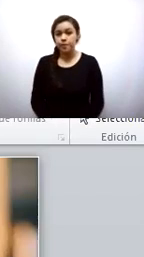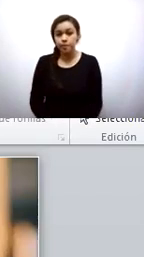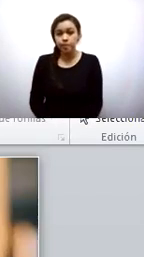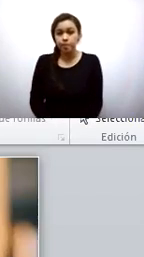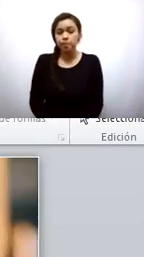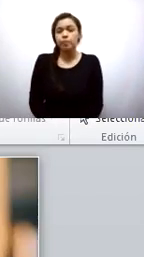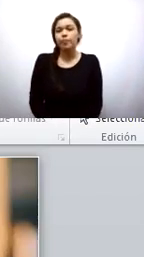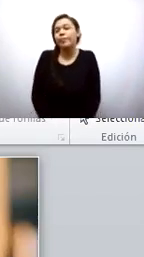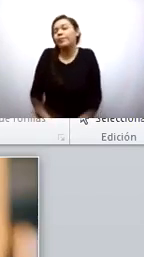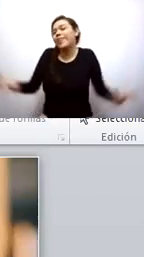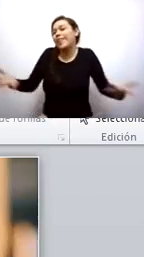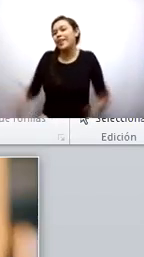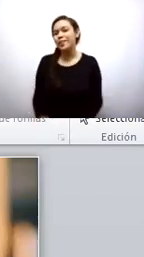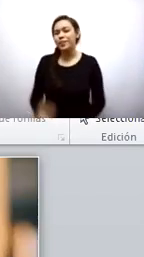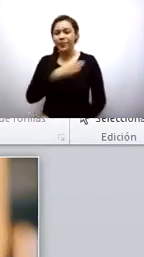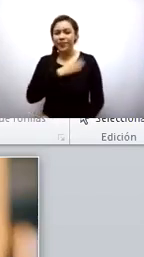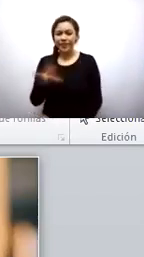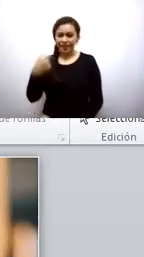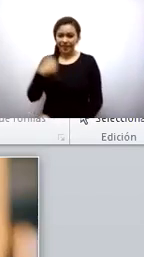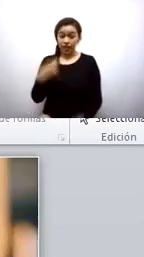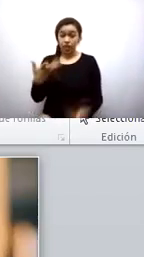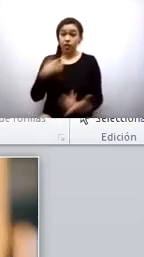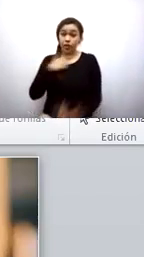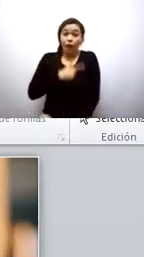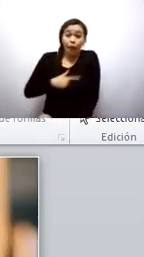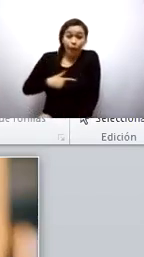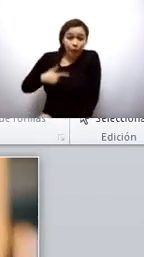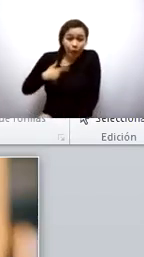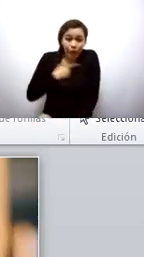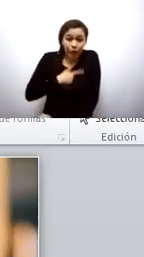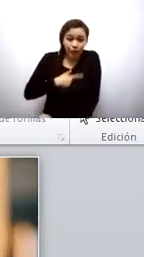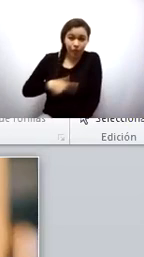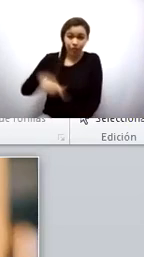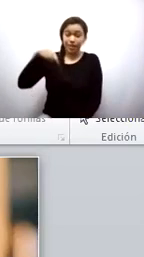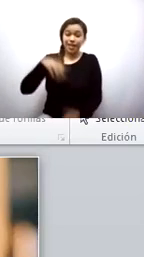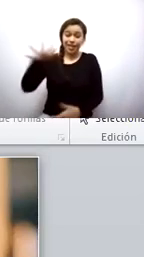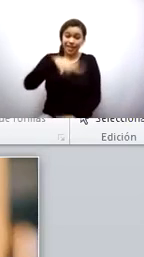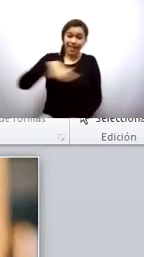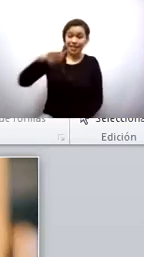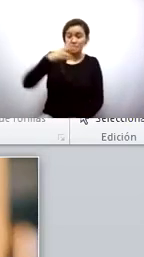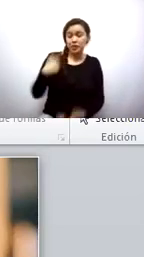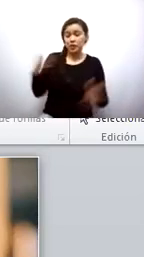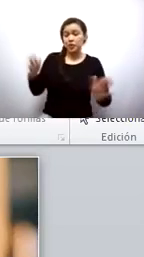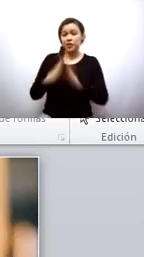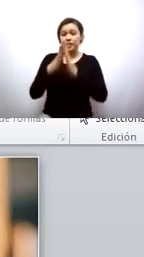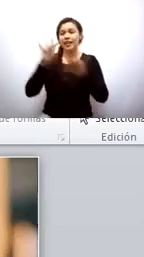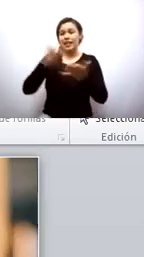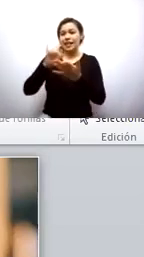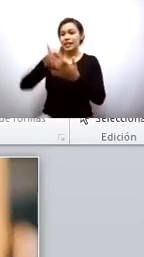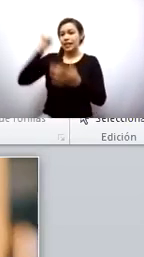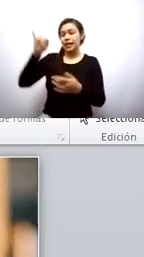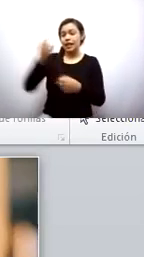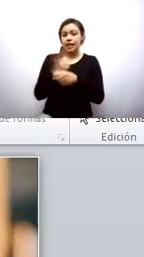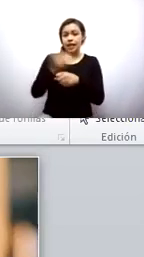Pues bueno, por mi parte es un placer poder estar en este tipo de espacios. Quiero agradecer de nuevo la invitación al licenciado